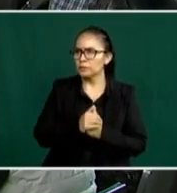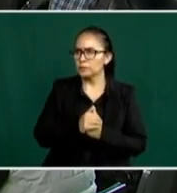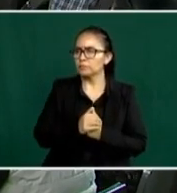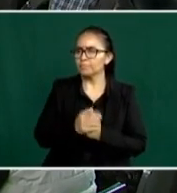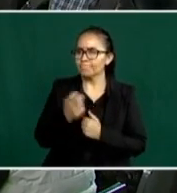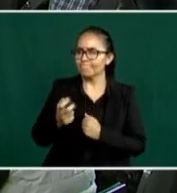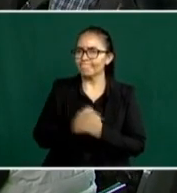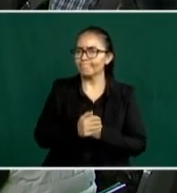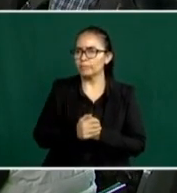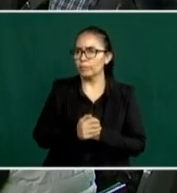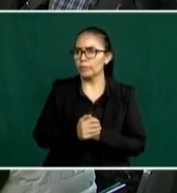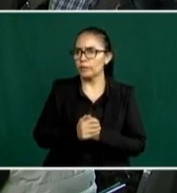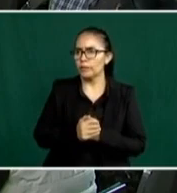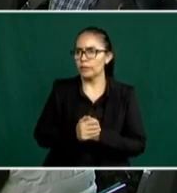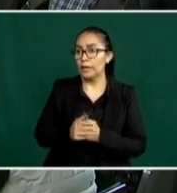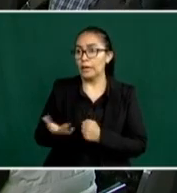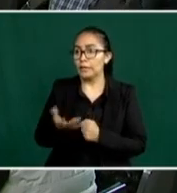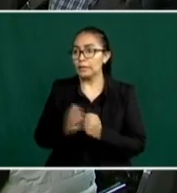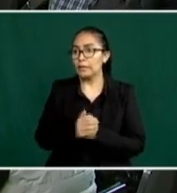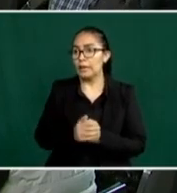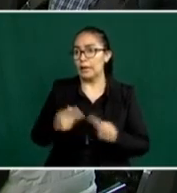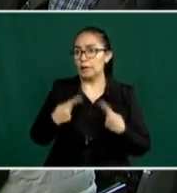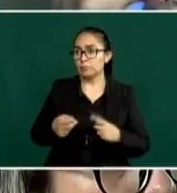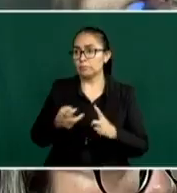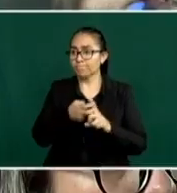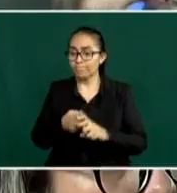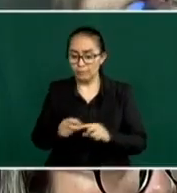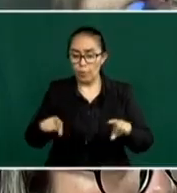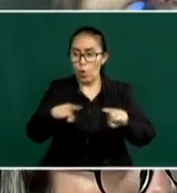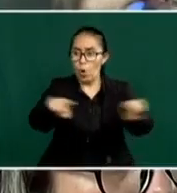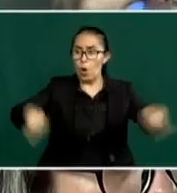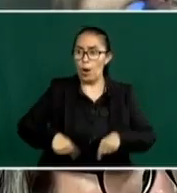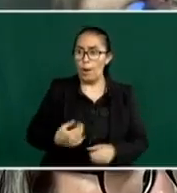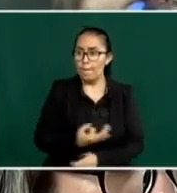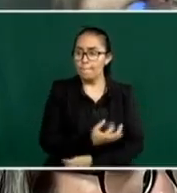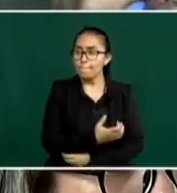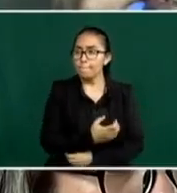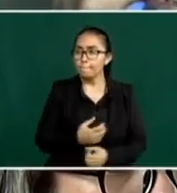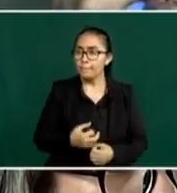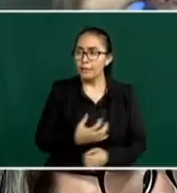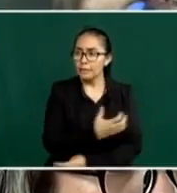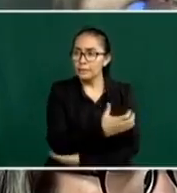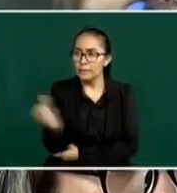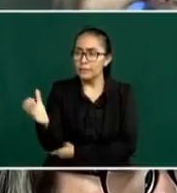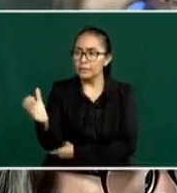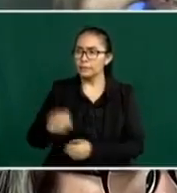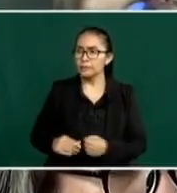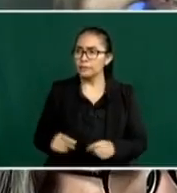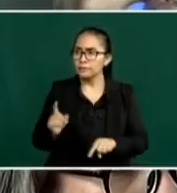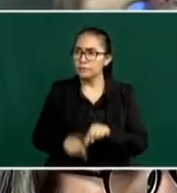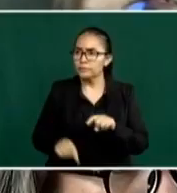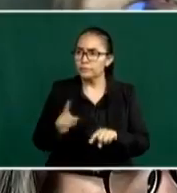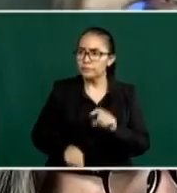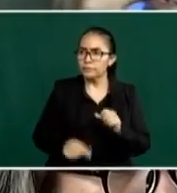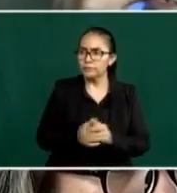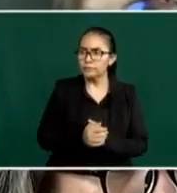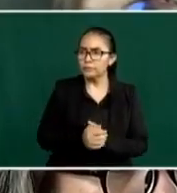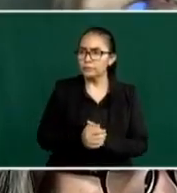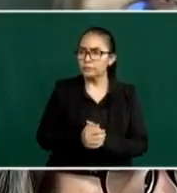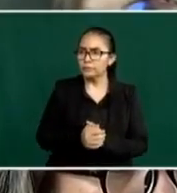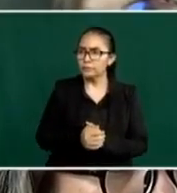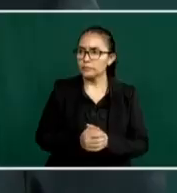esto. Incluso las tierras que el padre de este joven, que es abogado, Ignacio López, que está en la